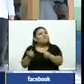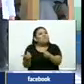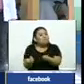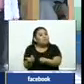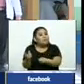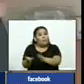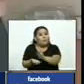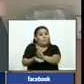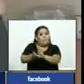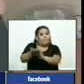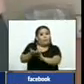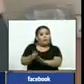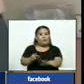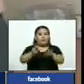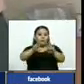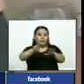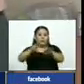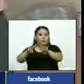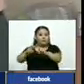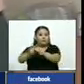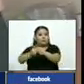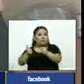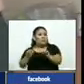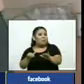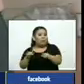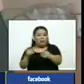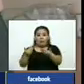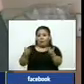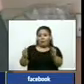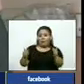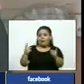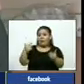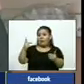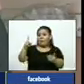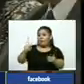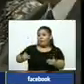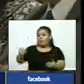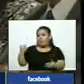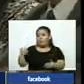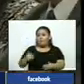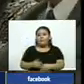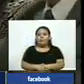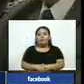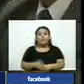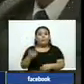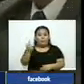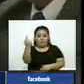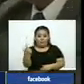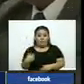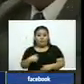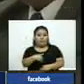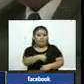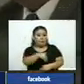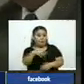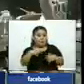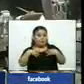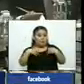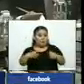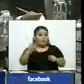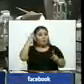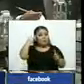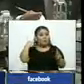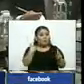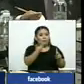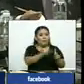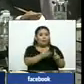un incremento de 87 millones en relación al plan de gastos de 2019. La ministra Ana Orellana Bendec